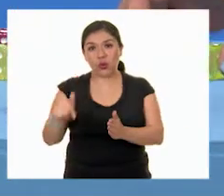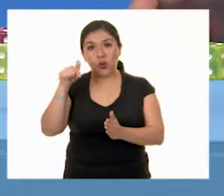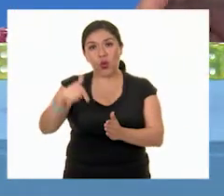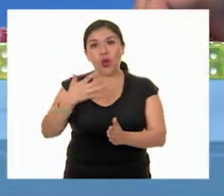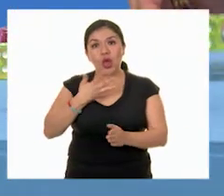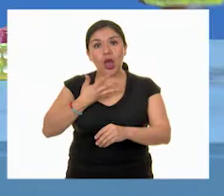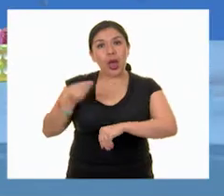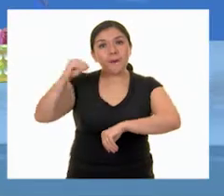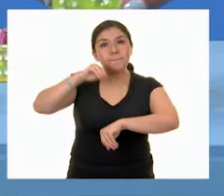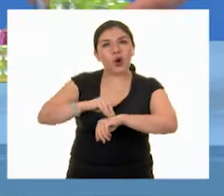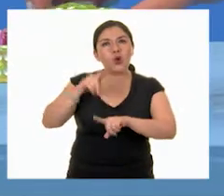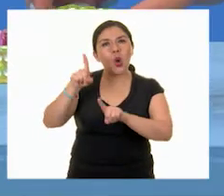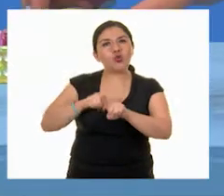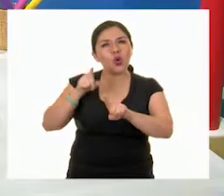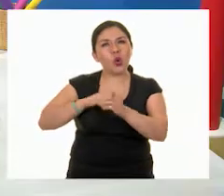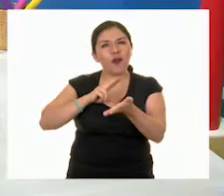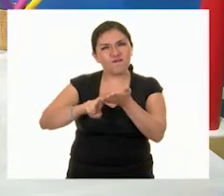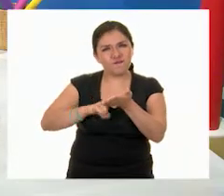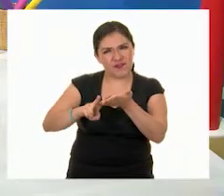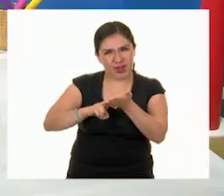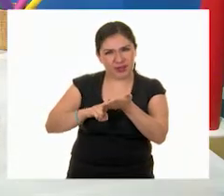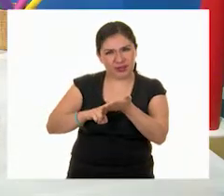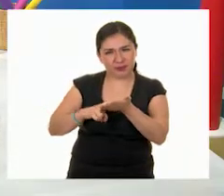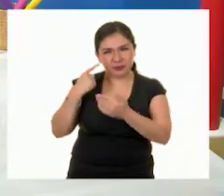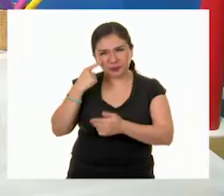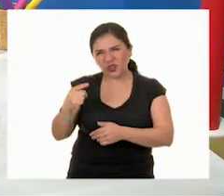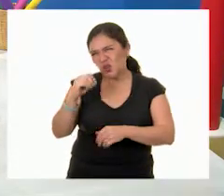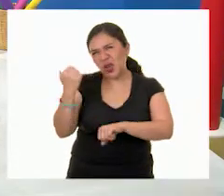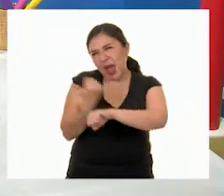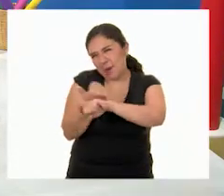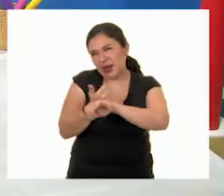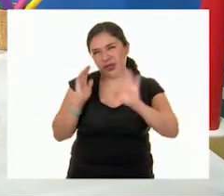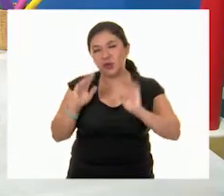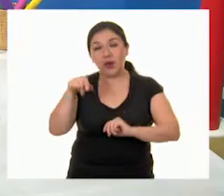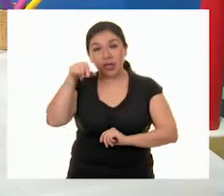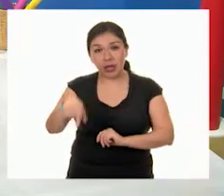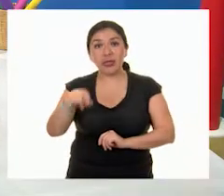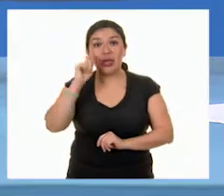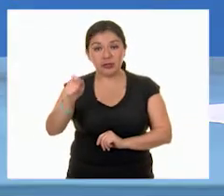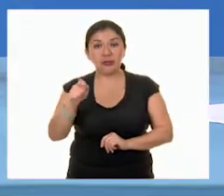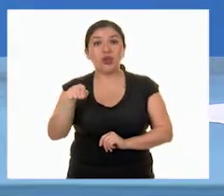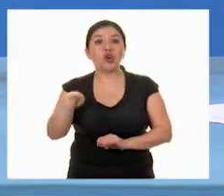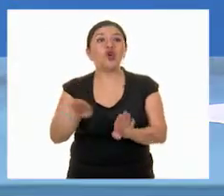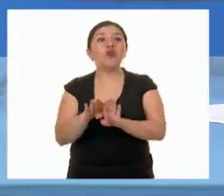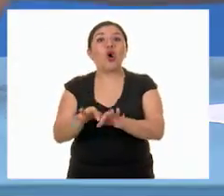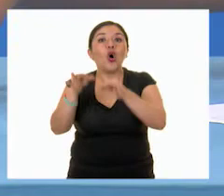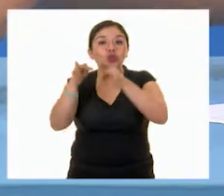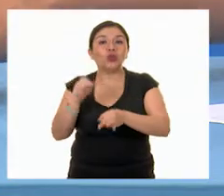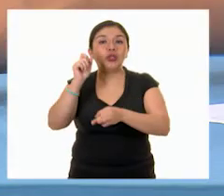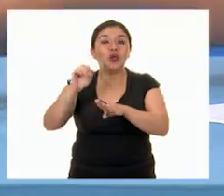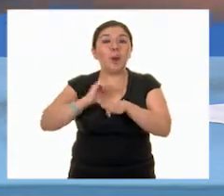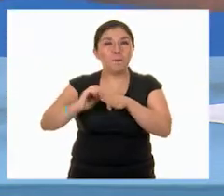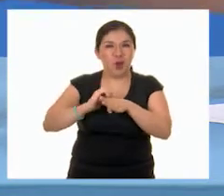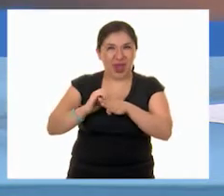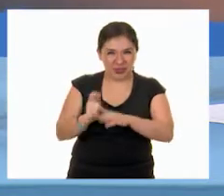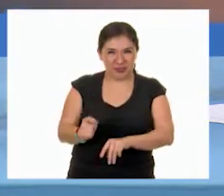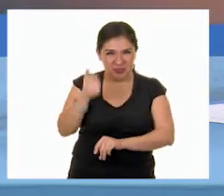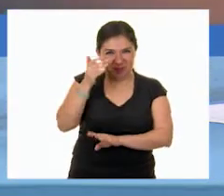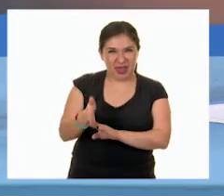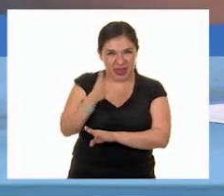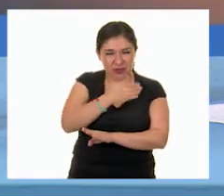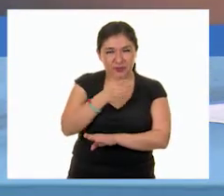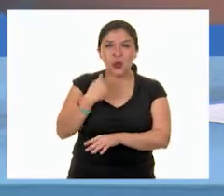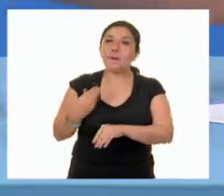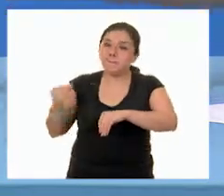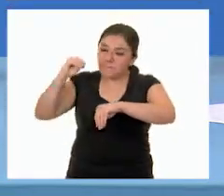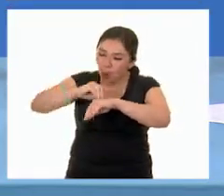poner estos de color verde, o como amarillo más bien. Ese sería nuestro prisma original morado. Ajá. Y si le